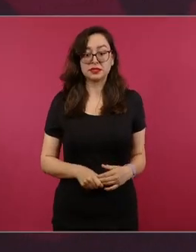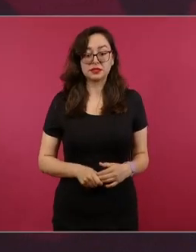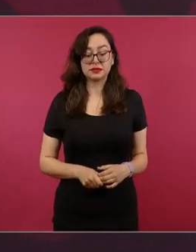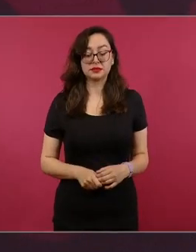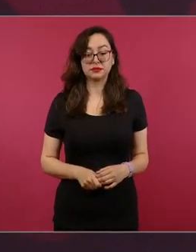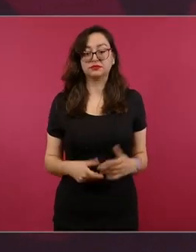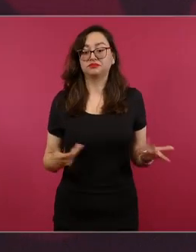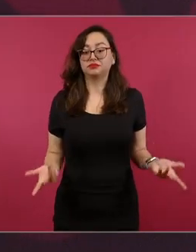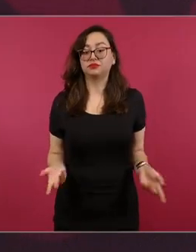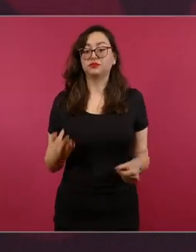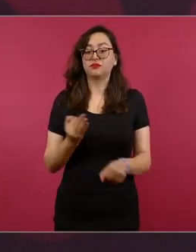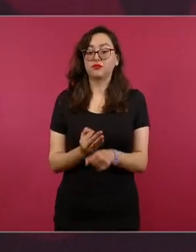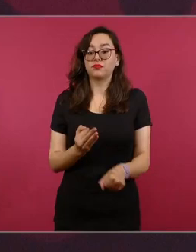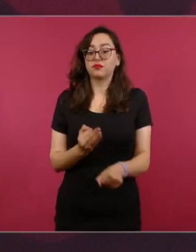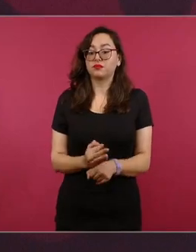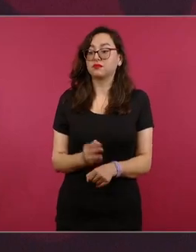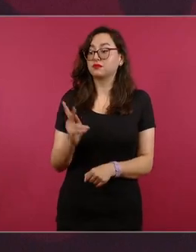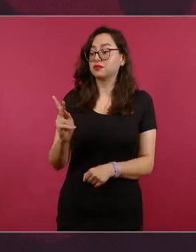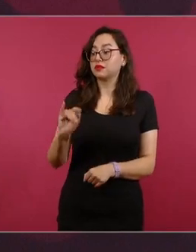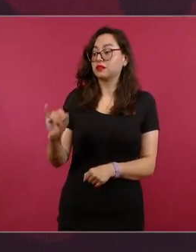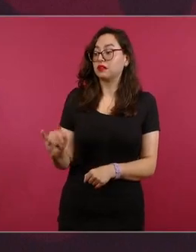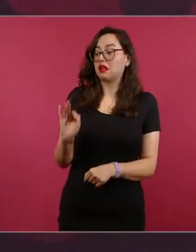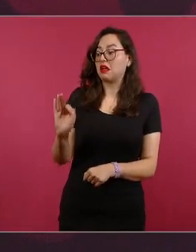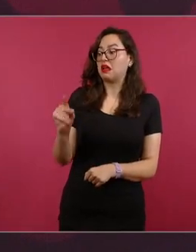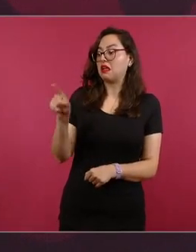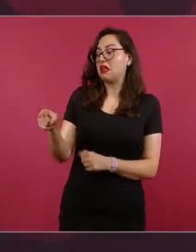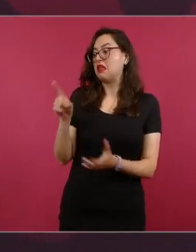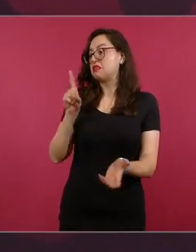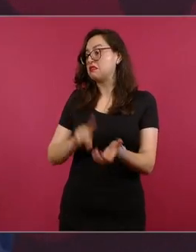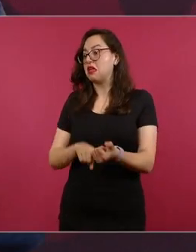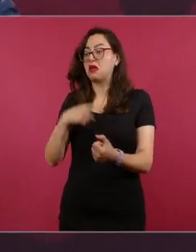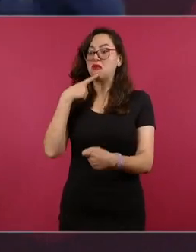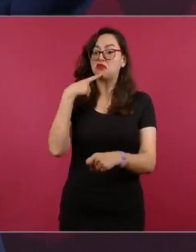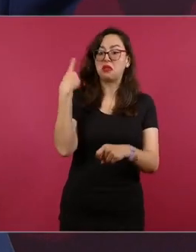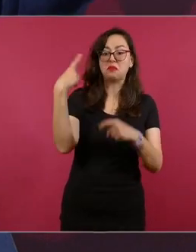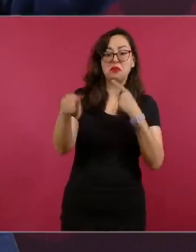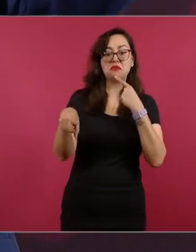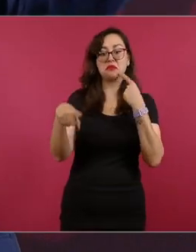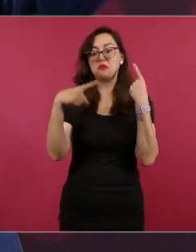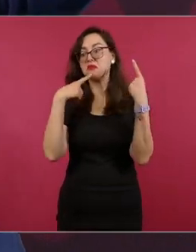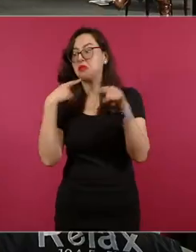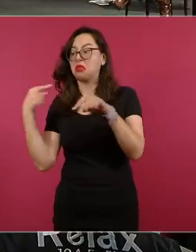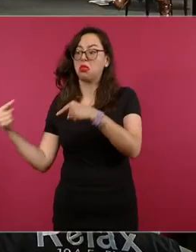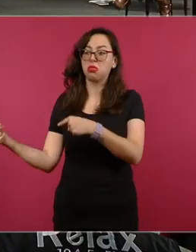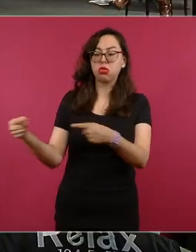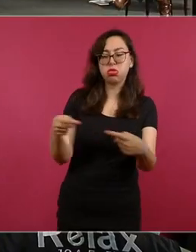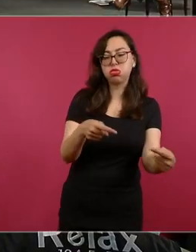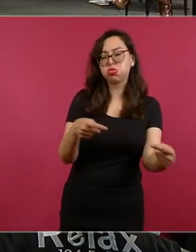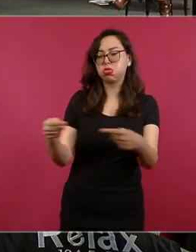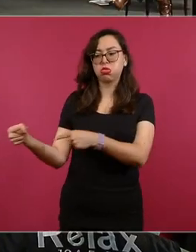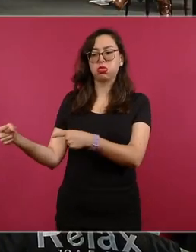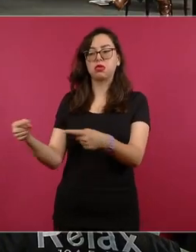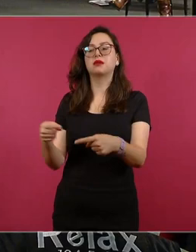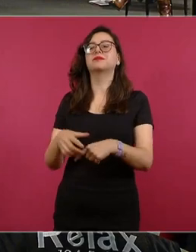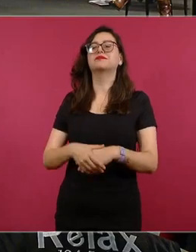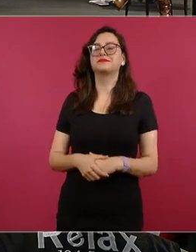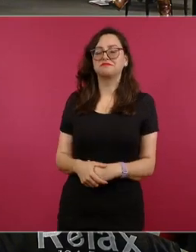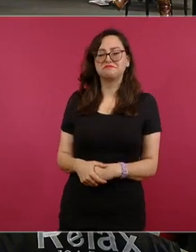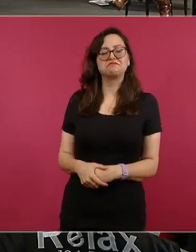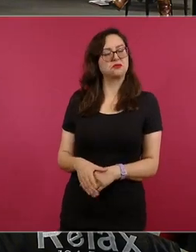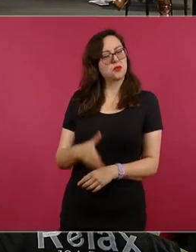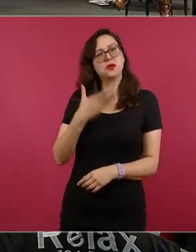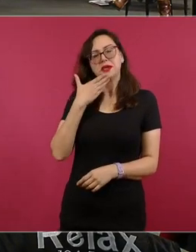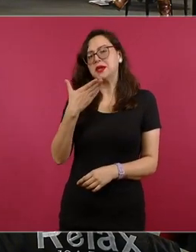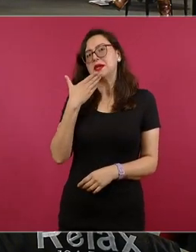en el Poder Judicial hasta ayuda a aclarar el problema grave